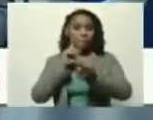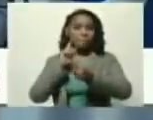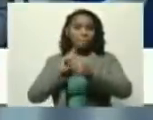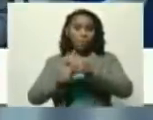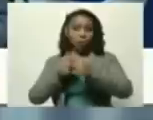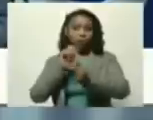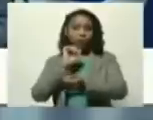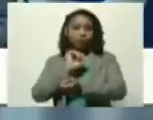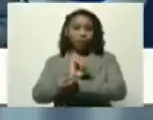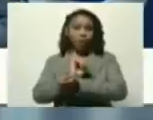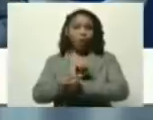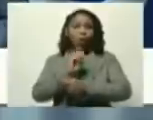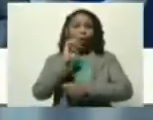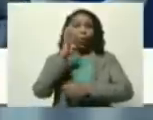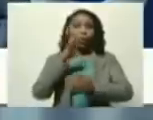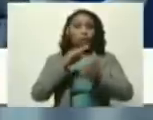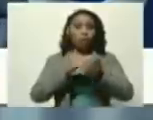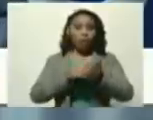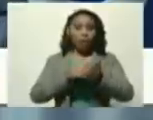4.423 metros de cable.